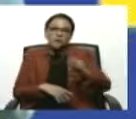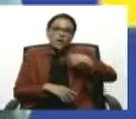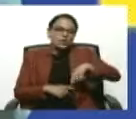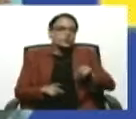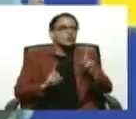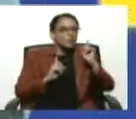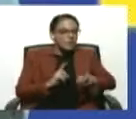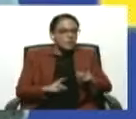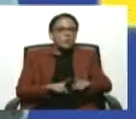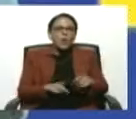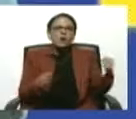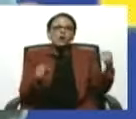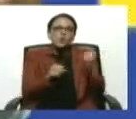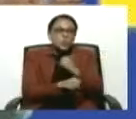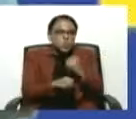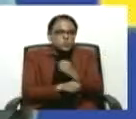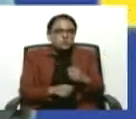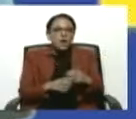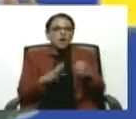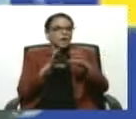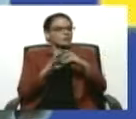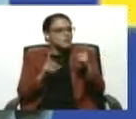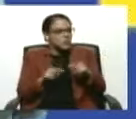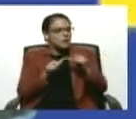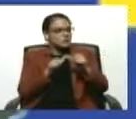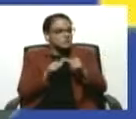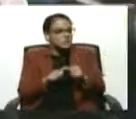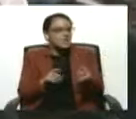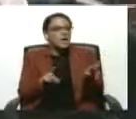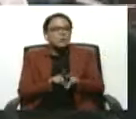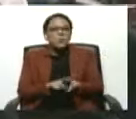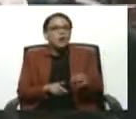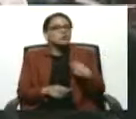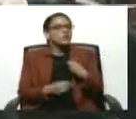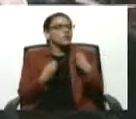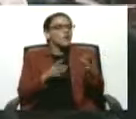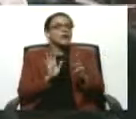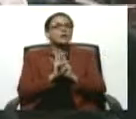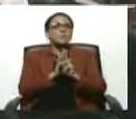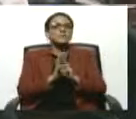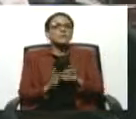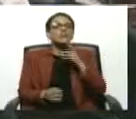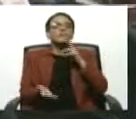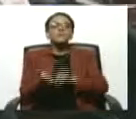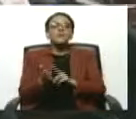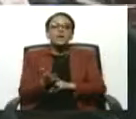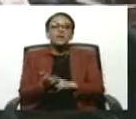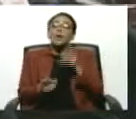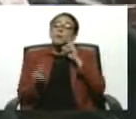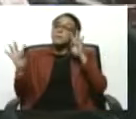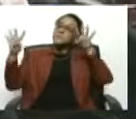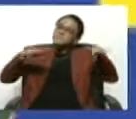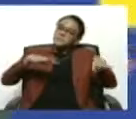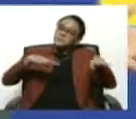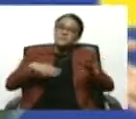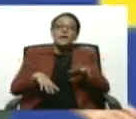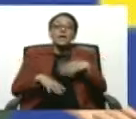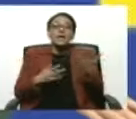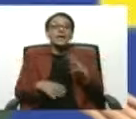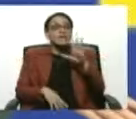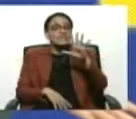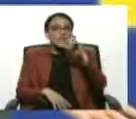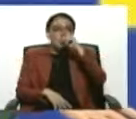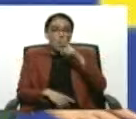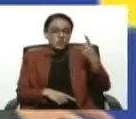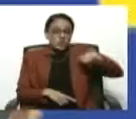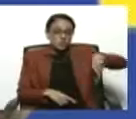convirtamos en los portavoces, en los portadores de la verdad de Venezuela. ¿Cómo en estos 5 años hemos venido recuperando